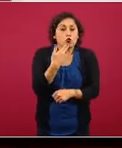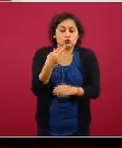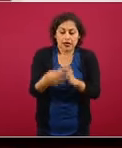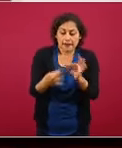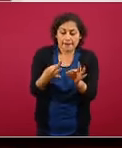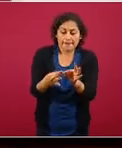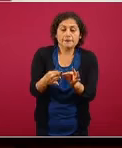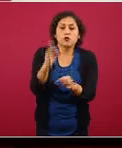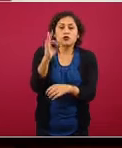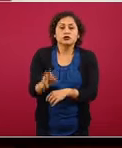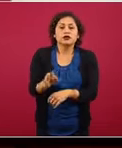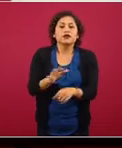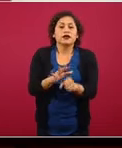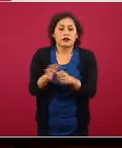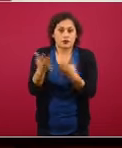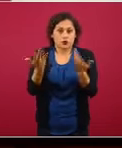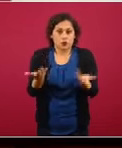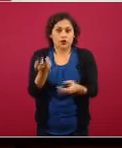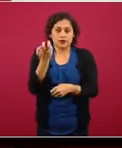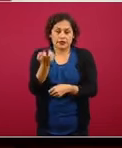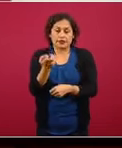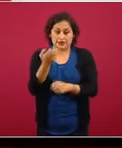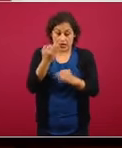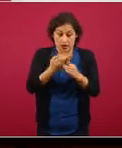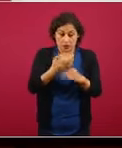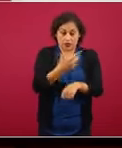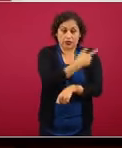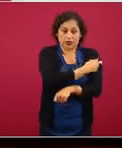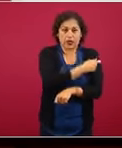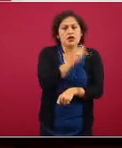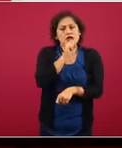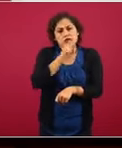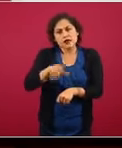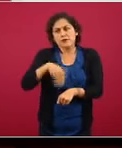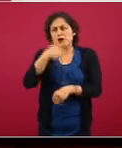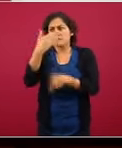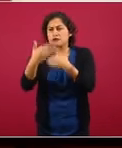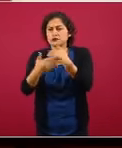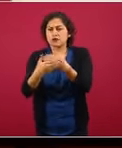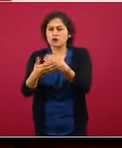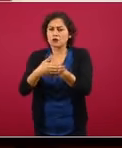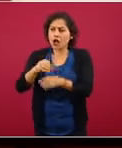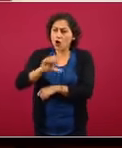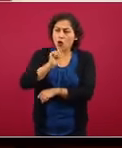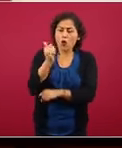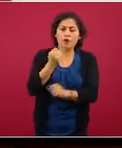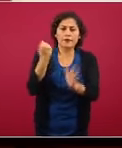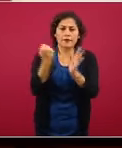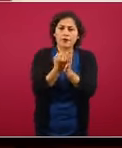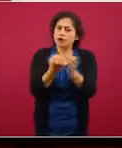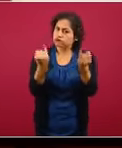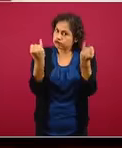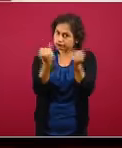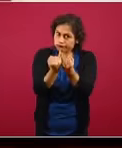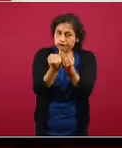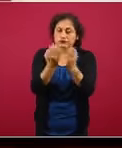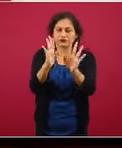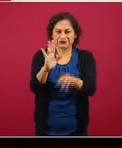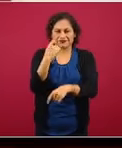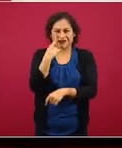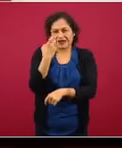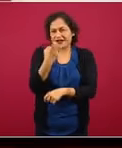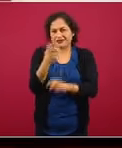la autorización para uso de emergencia, como de las que vengan, ¿no? Y esto no es solamente en